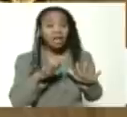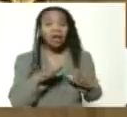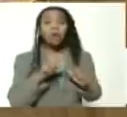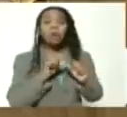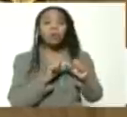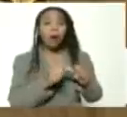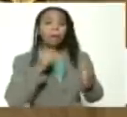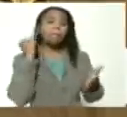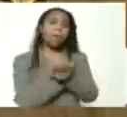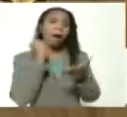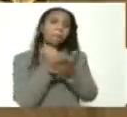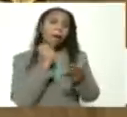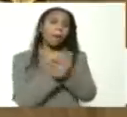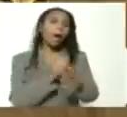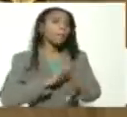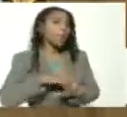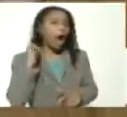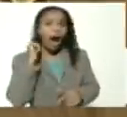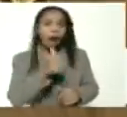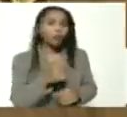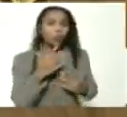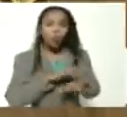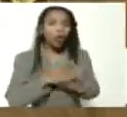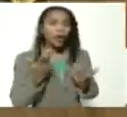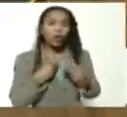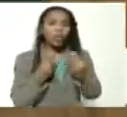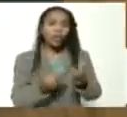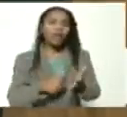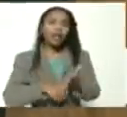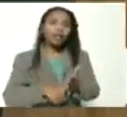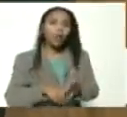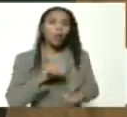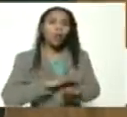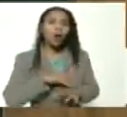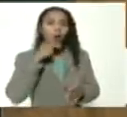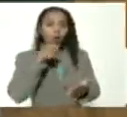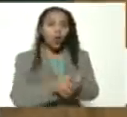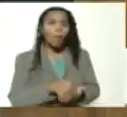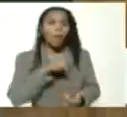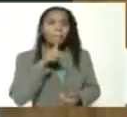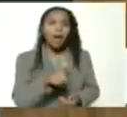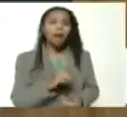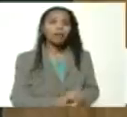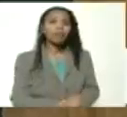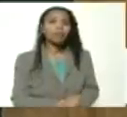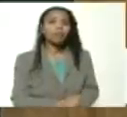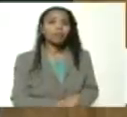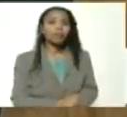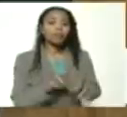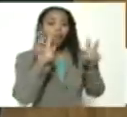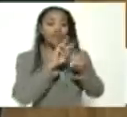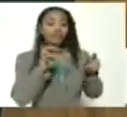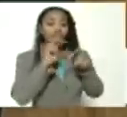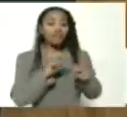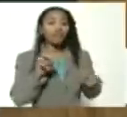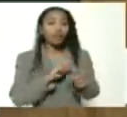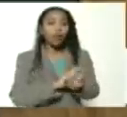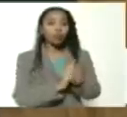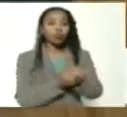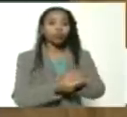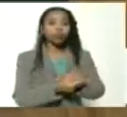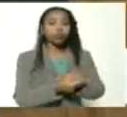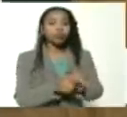matando. ¿Por qué duraba años? Bueno, porque no entregaban la cédula, porque el nombre lo entregaba mal. Entonces la averiguación de nudo hecho se convirtió